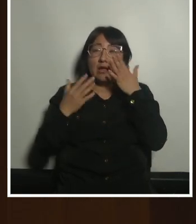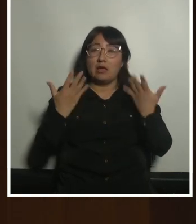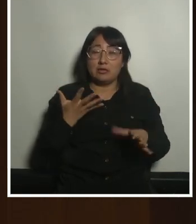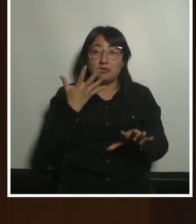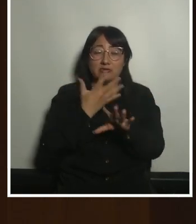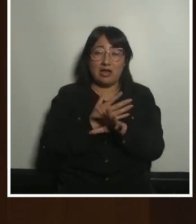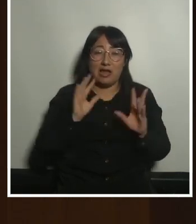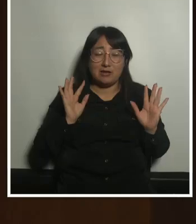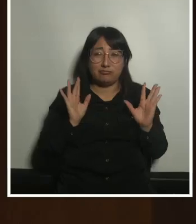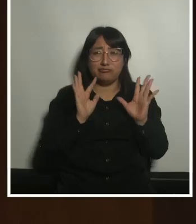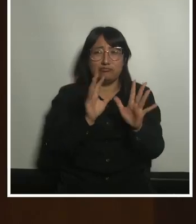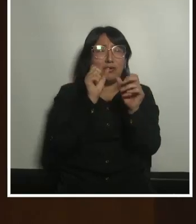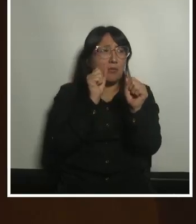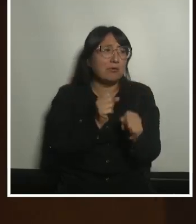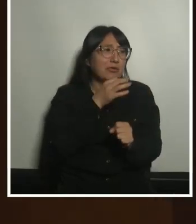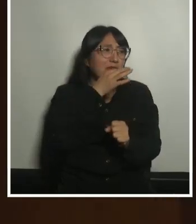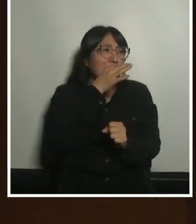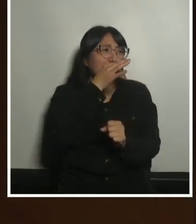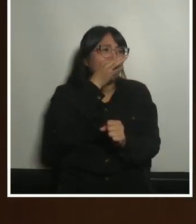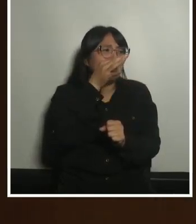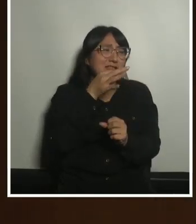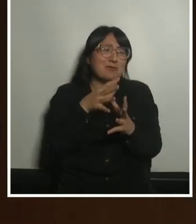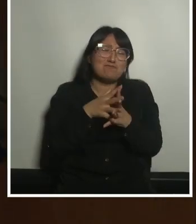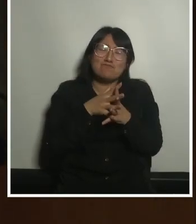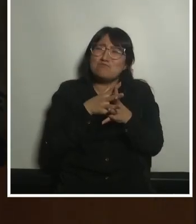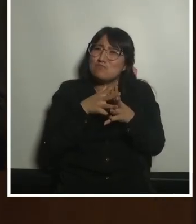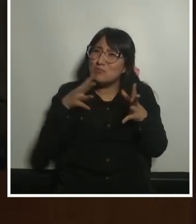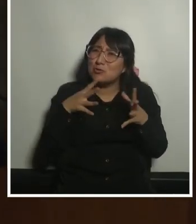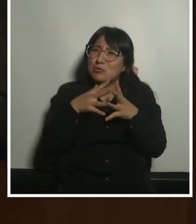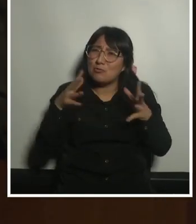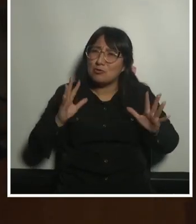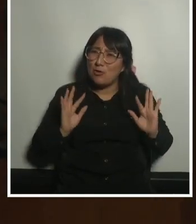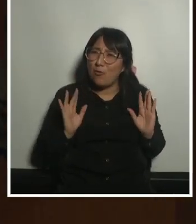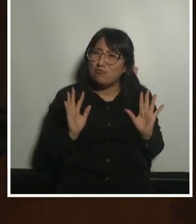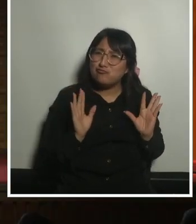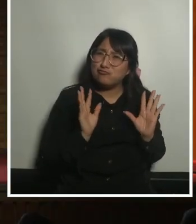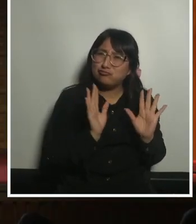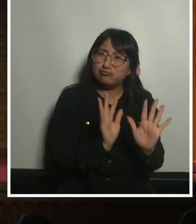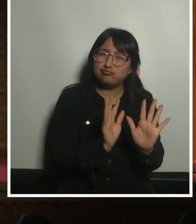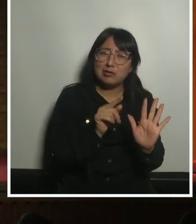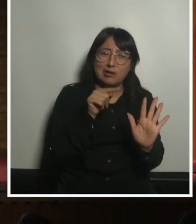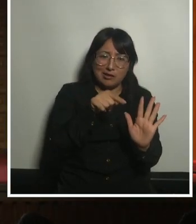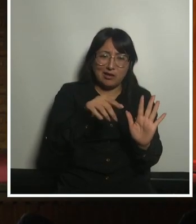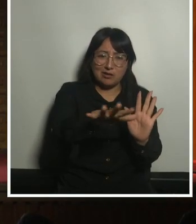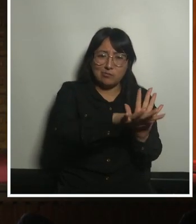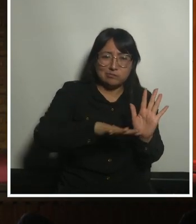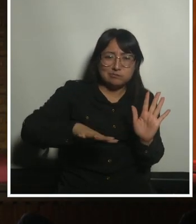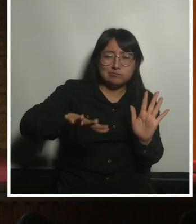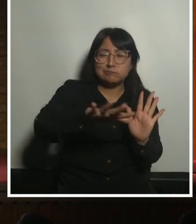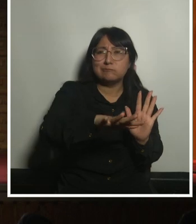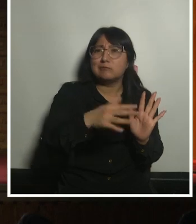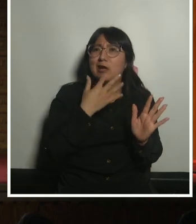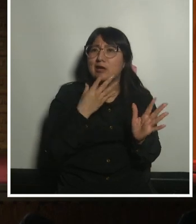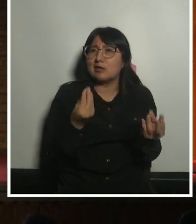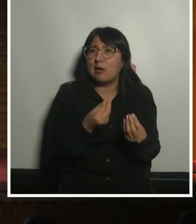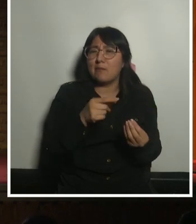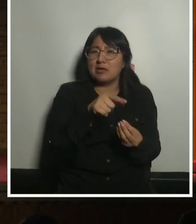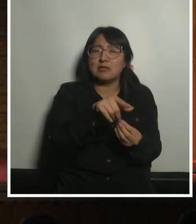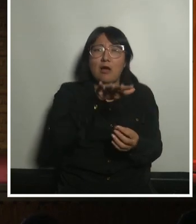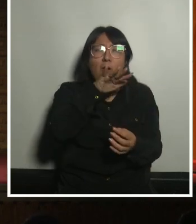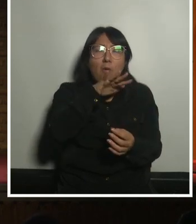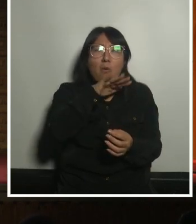urbano, podríamos decir, desbordado, un crecimiento urbano muy intenso que está generando